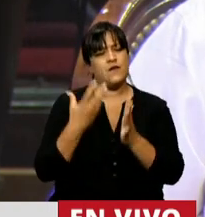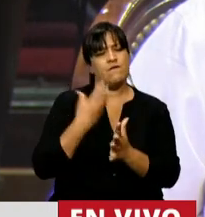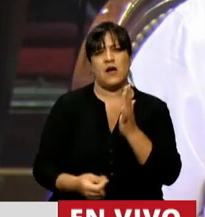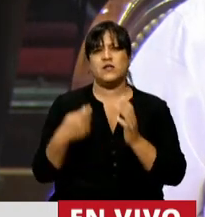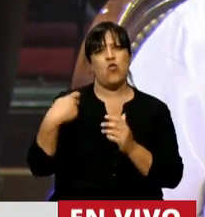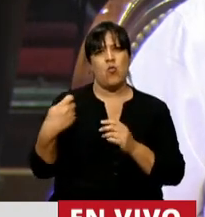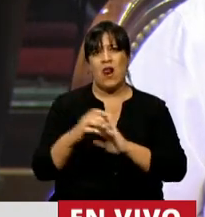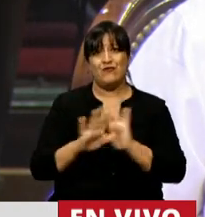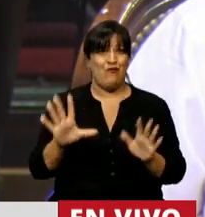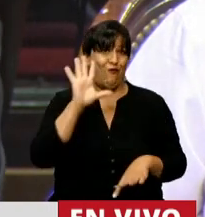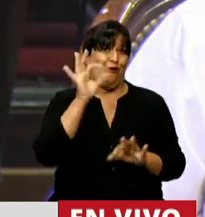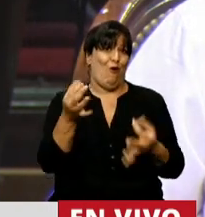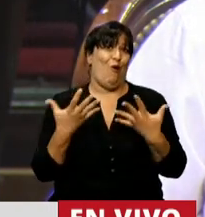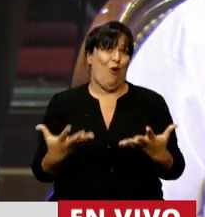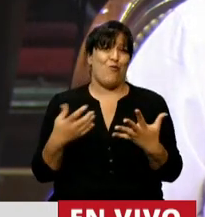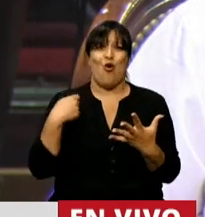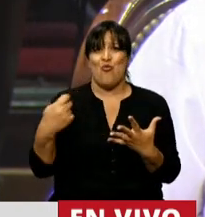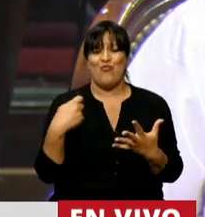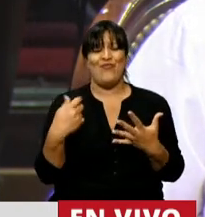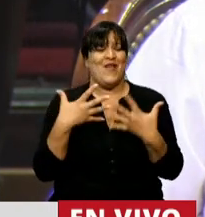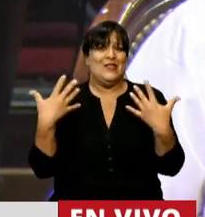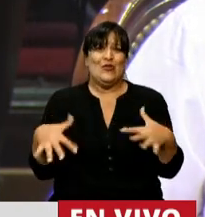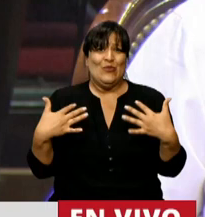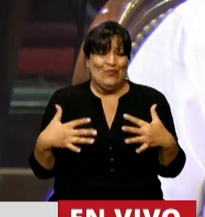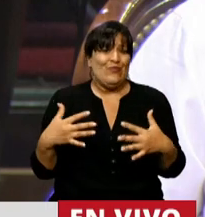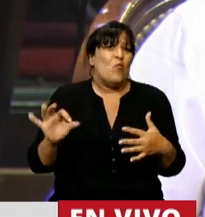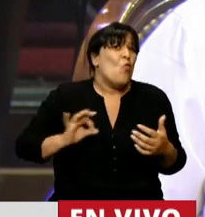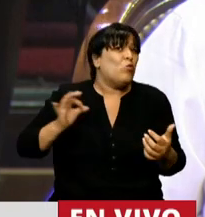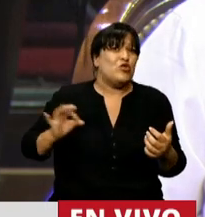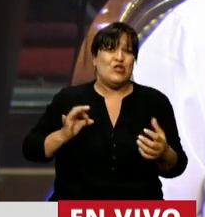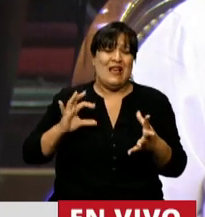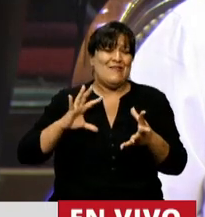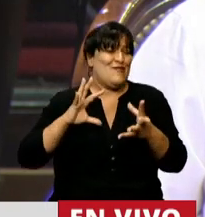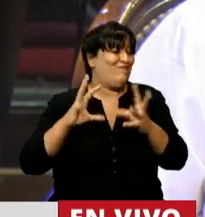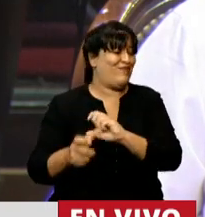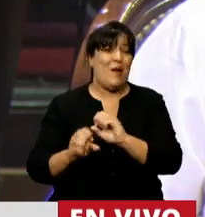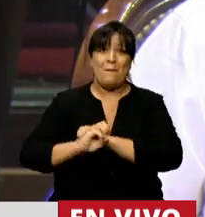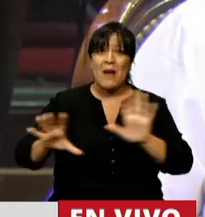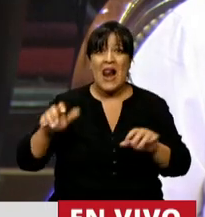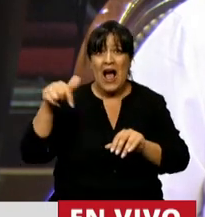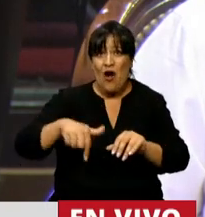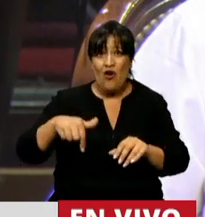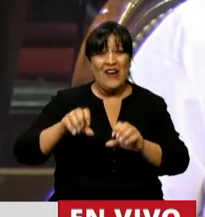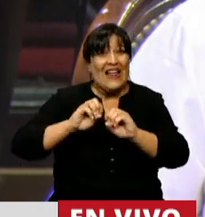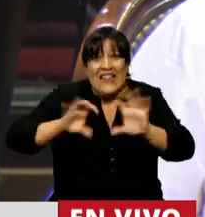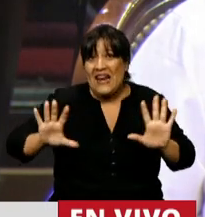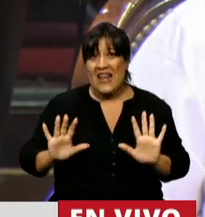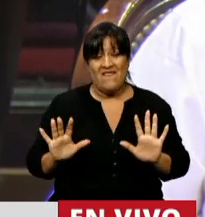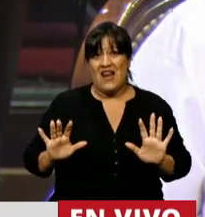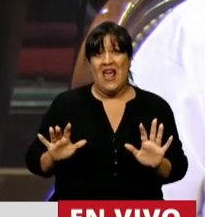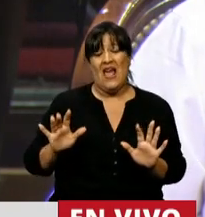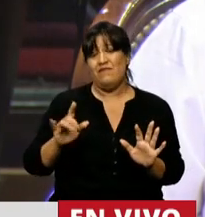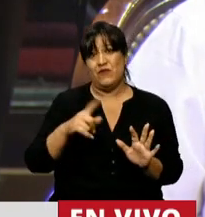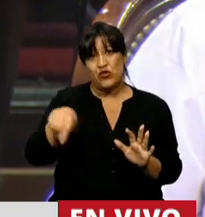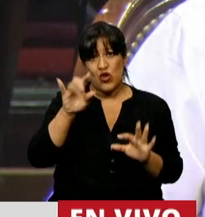O sea, es más que obvio que el sistema está colapsado desde hace décadas y ahora claramente en una fase terminal. Yo creo que a nadie se le